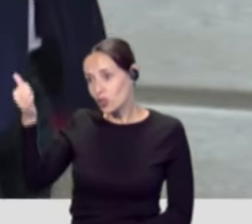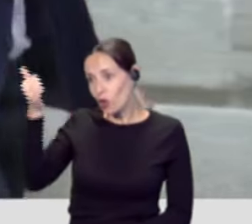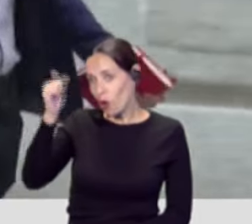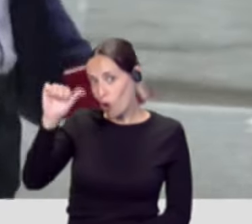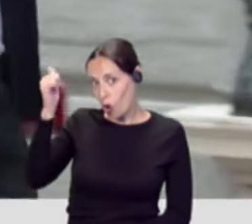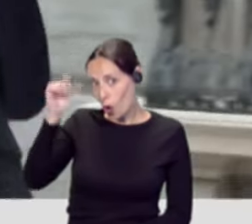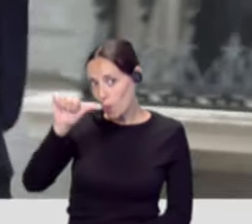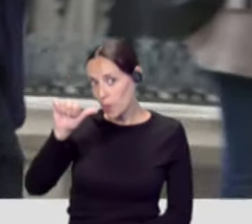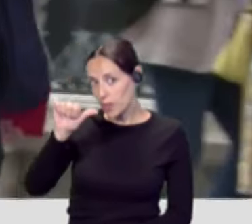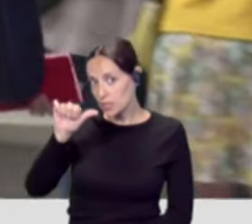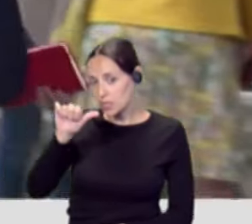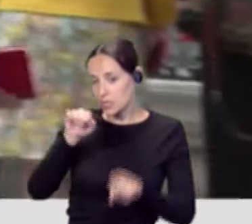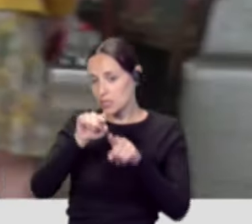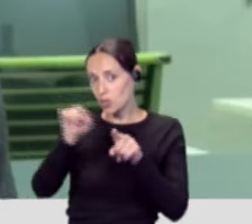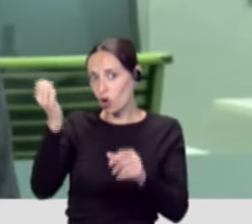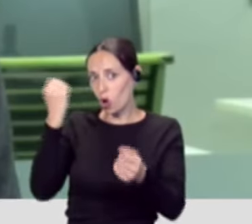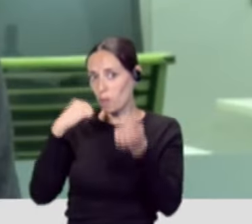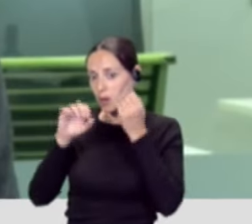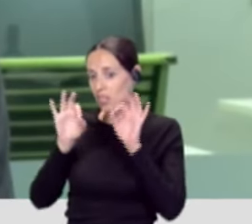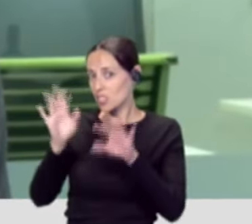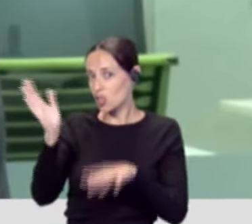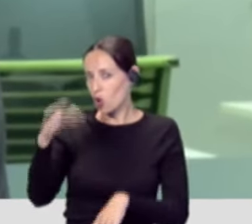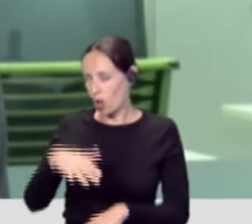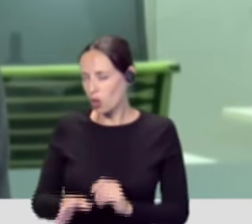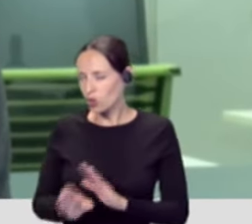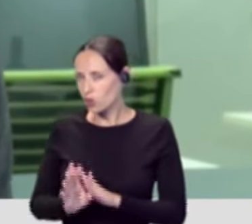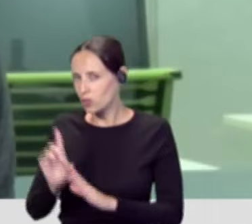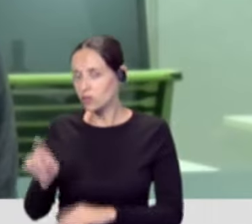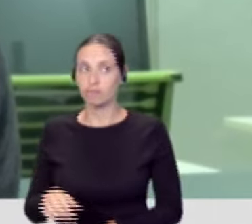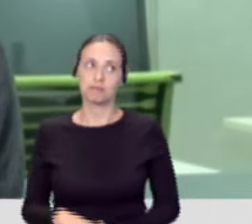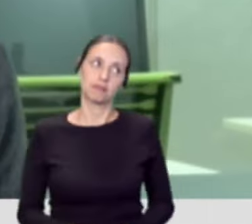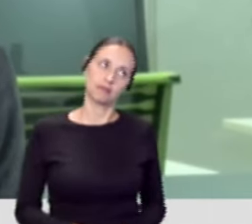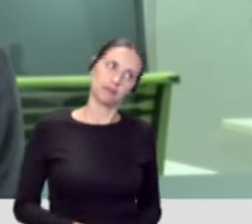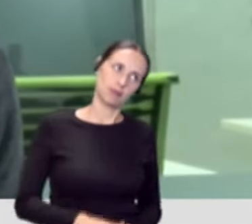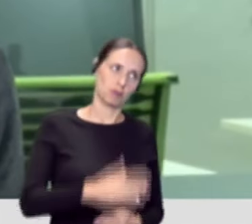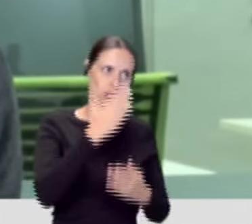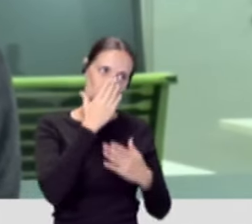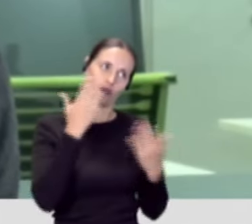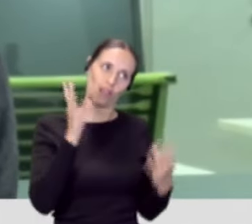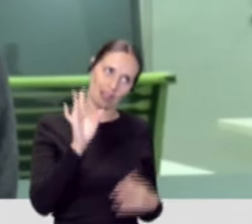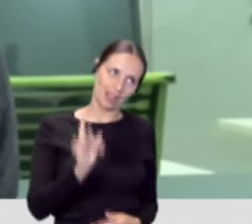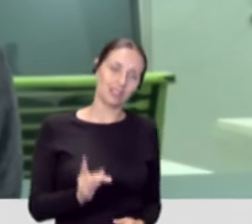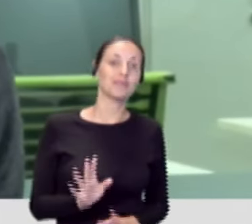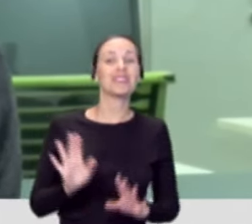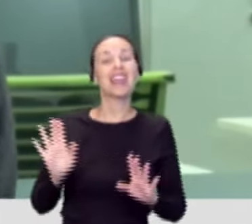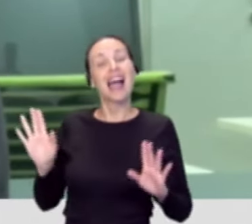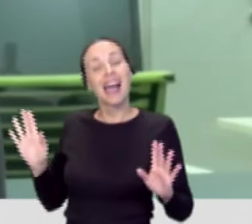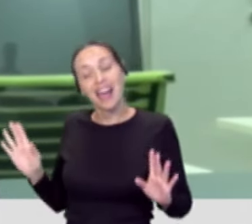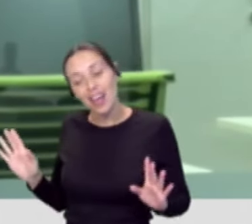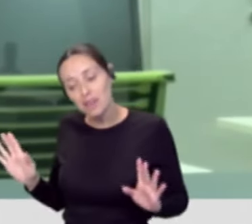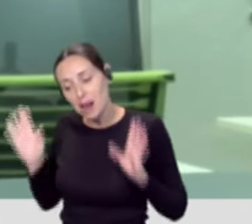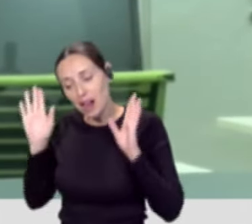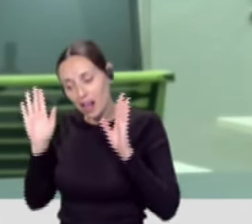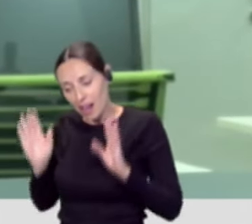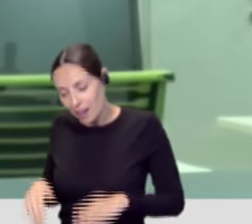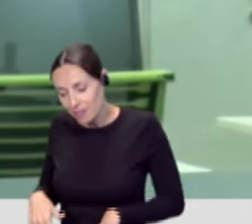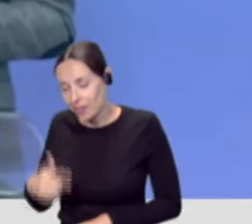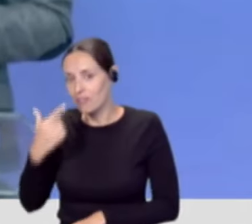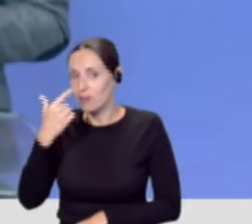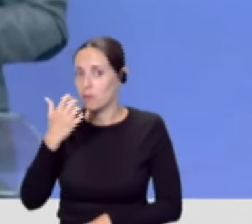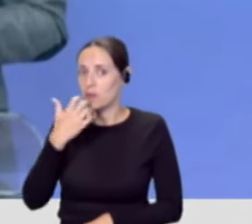no tengan este tipo de comportamientos? Hombre, vamos a confiar, Lara. No, sí. Sí, ya, pero claro, es que al final lo estamos viendo con el caso